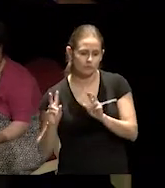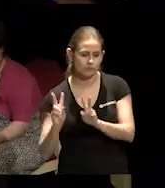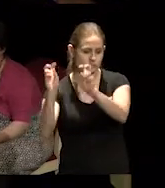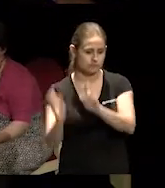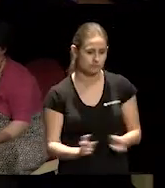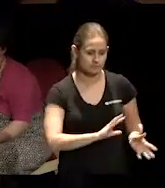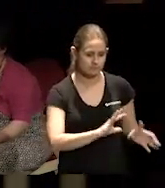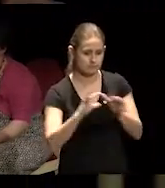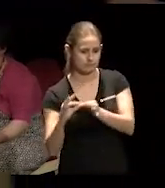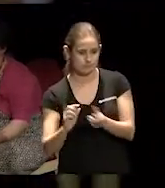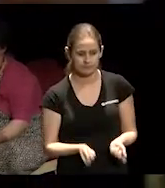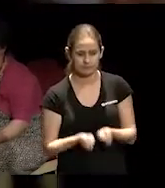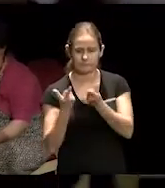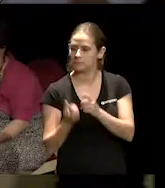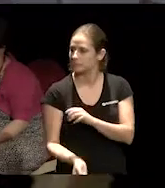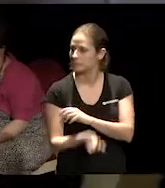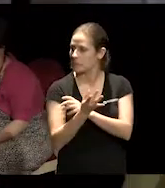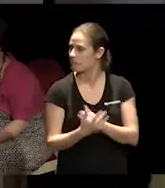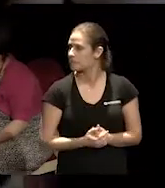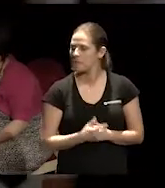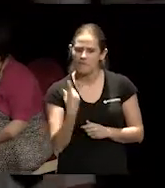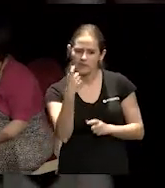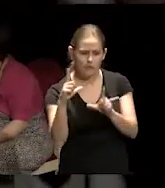¿Falta alguna fotografía o algo, no?